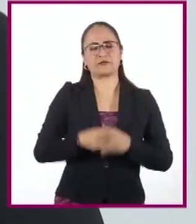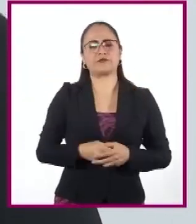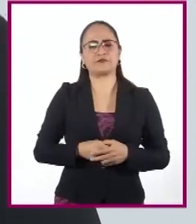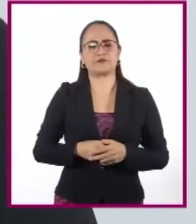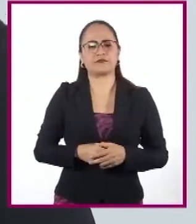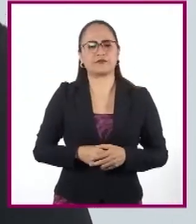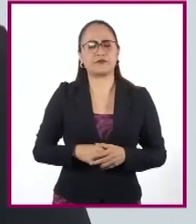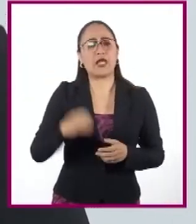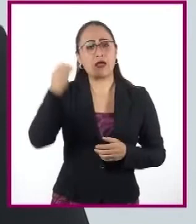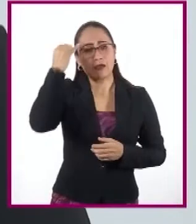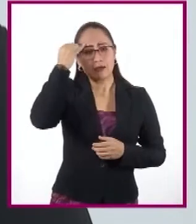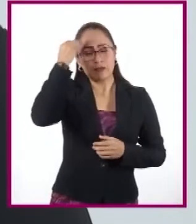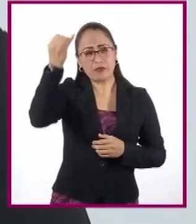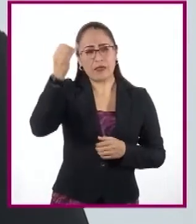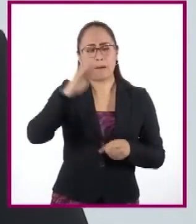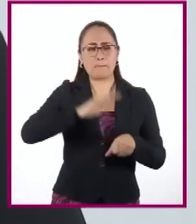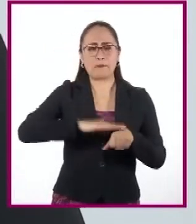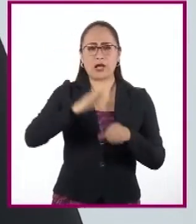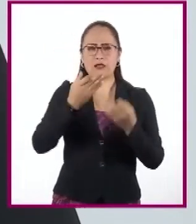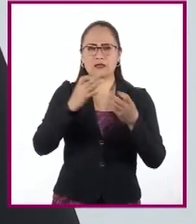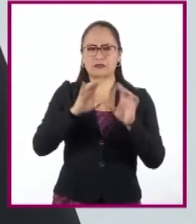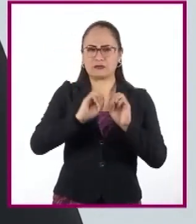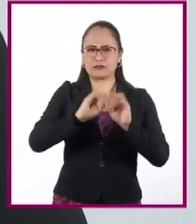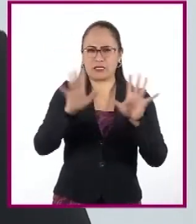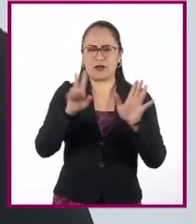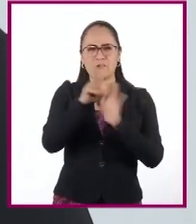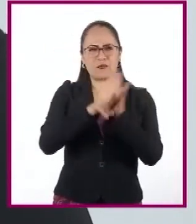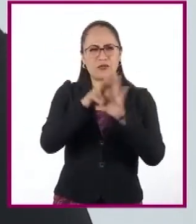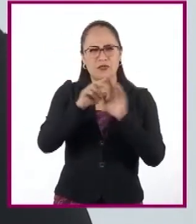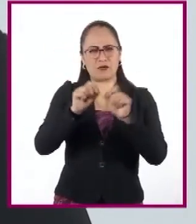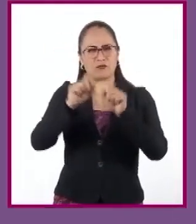Para que la idea quede más clara, veamos el siguiente video.